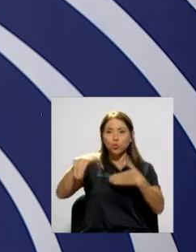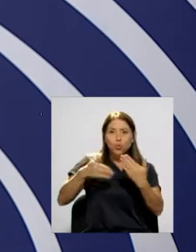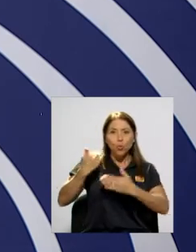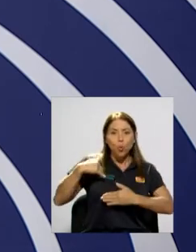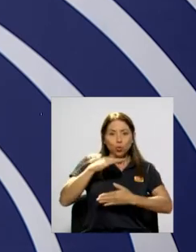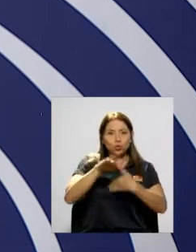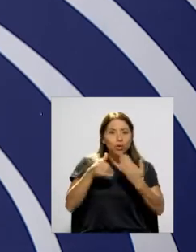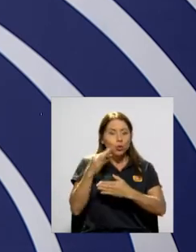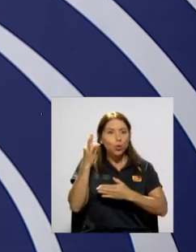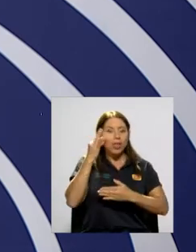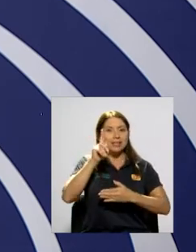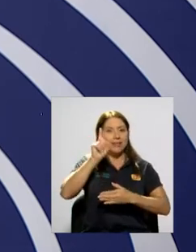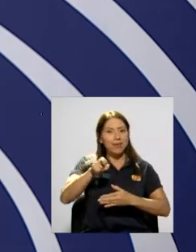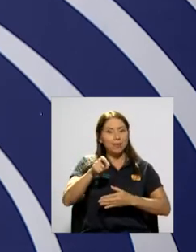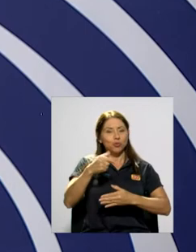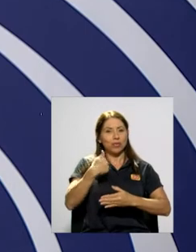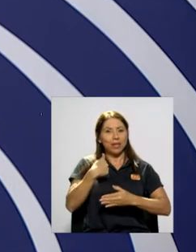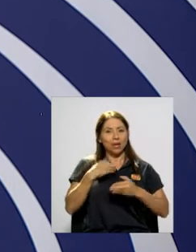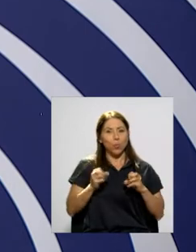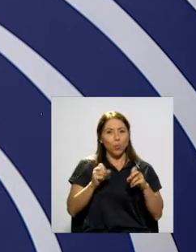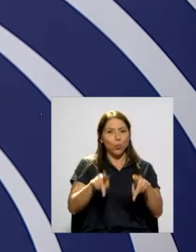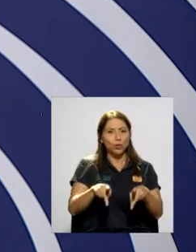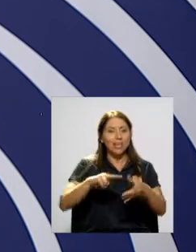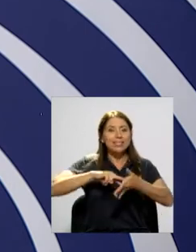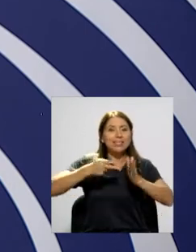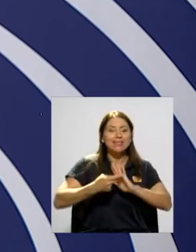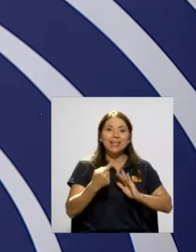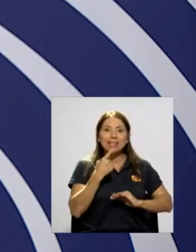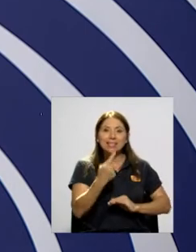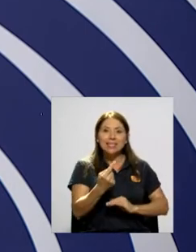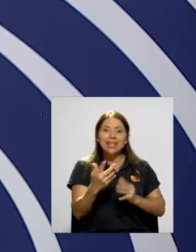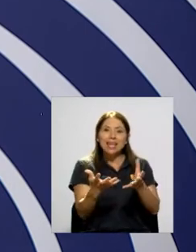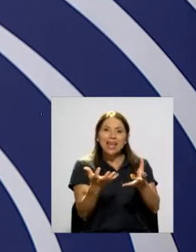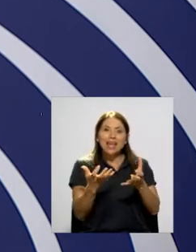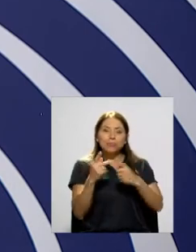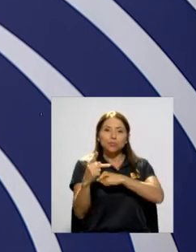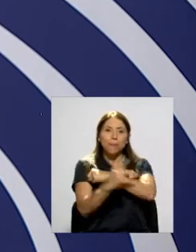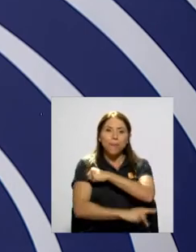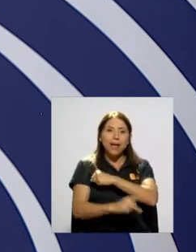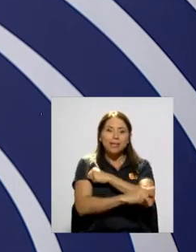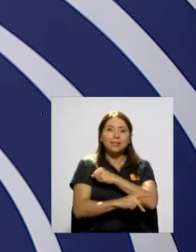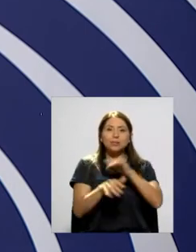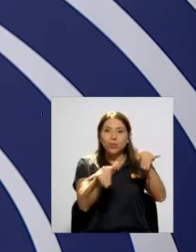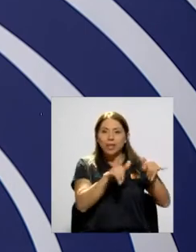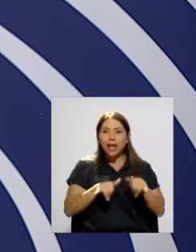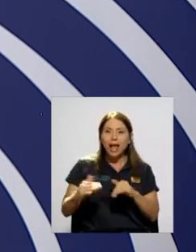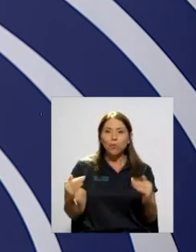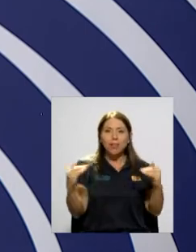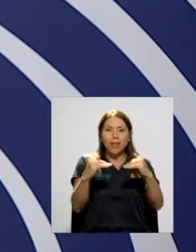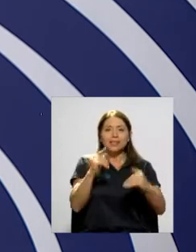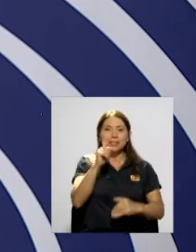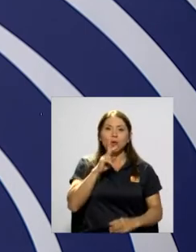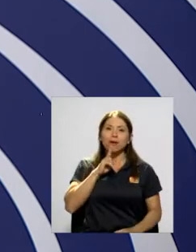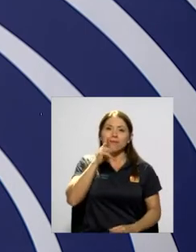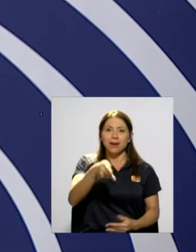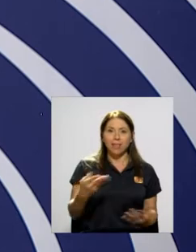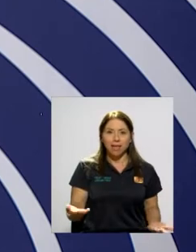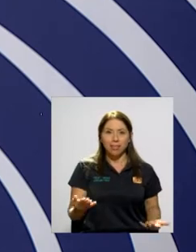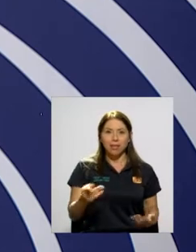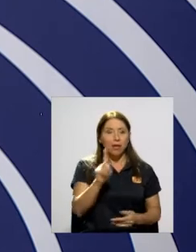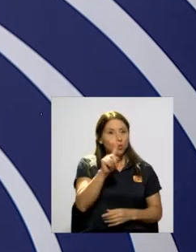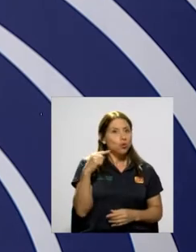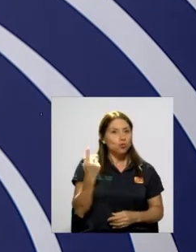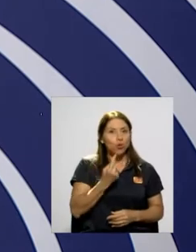tener oportunidades. En el fondo, es decir, queremos un país donde la igualdad sea una realidad. Y claro, no pasa solamente